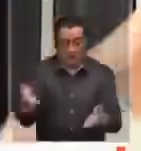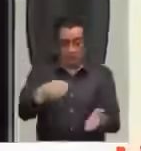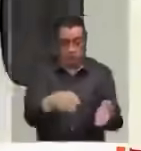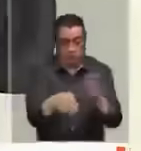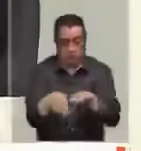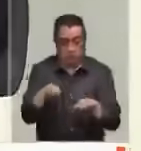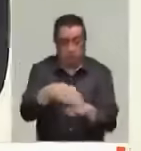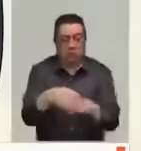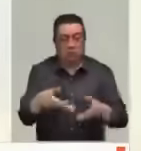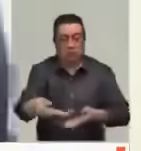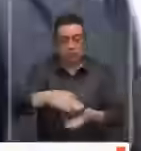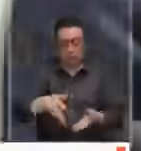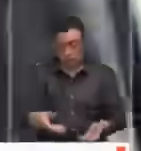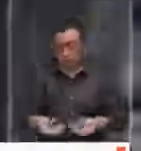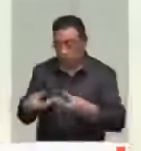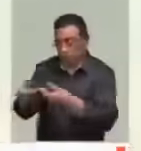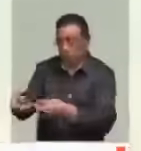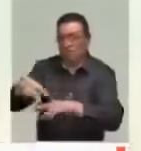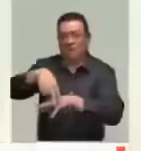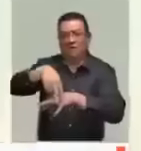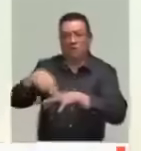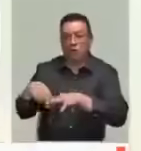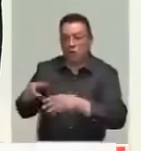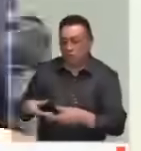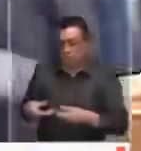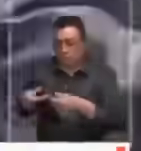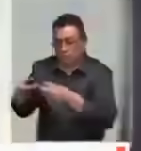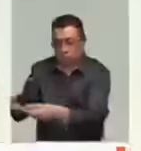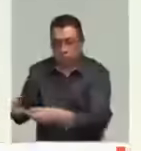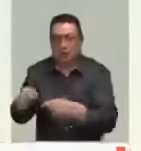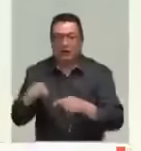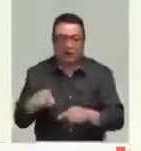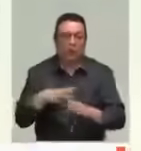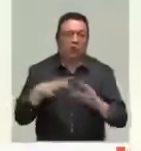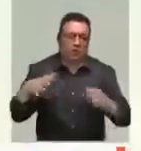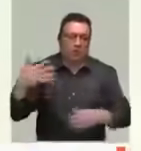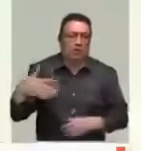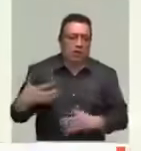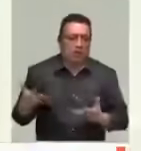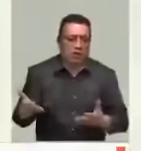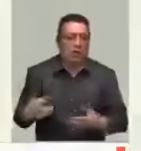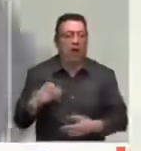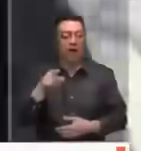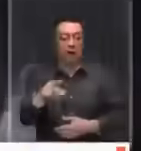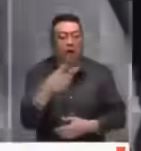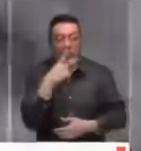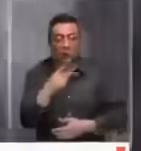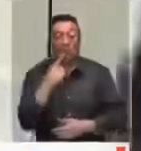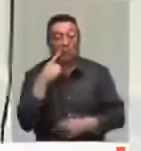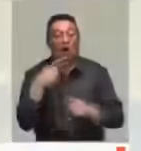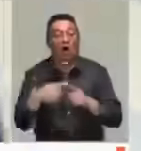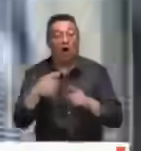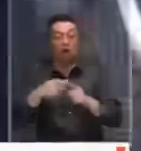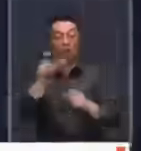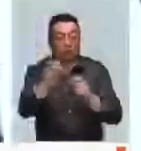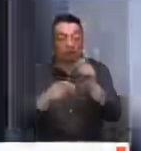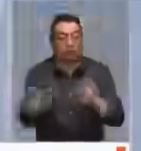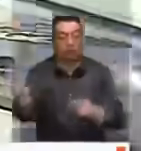viuda Cecilia Morel. Ese momento es muy, muy significativo. Ahí estamos viendo también cómo llegan otros